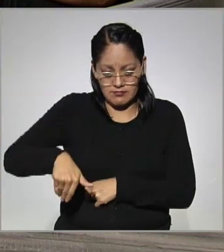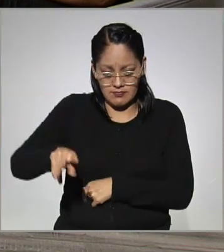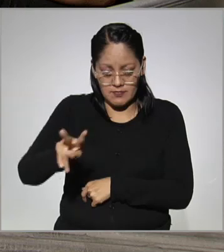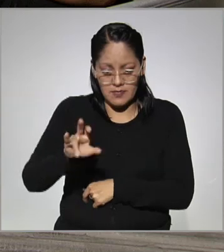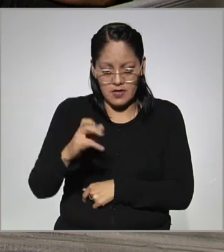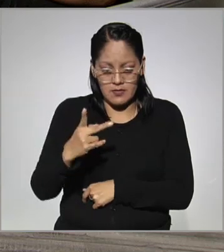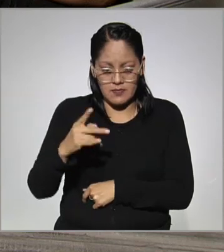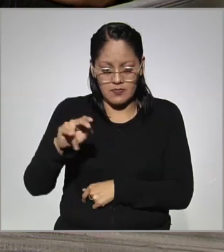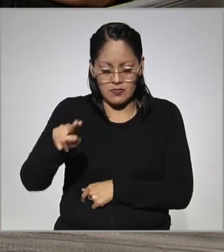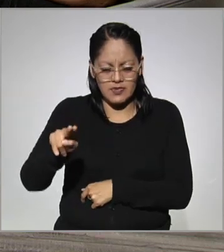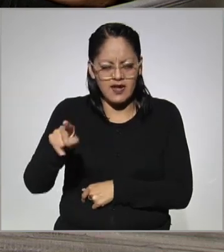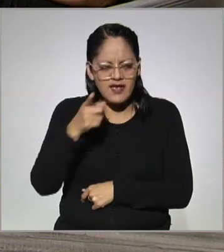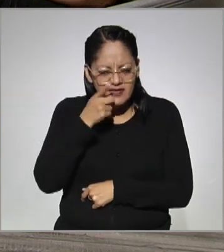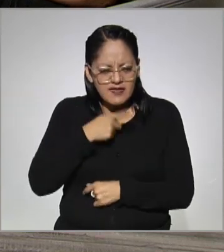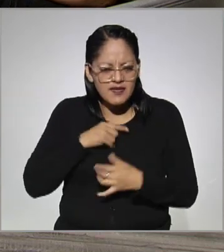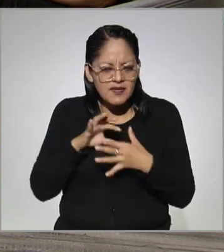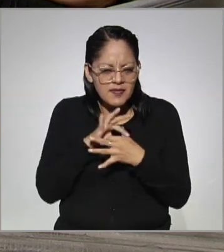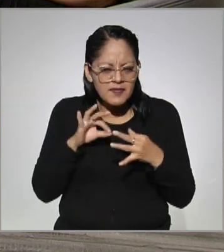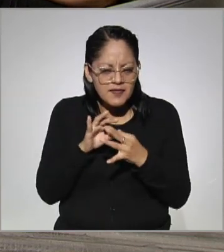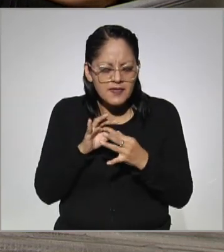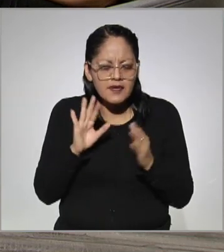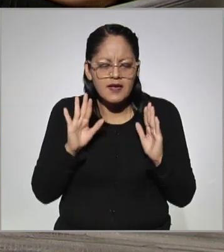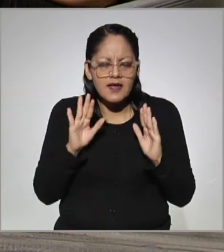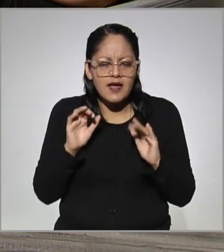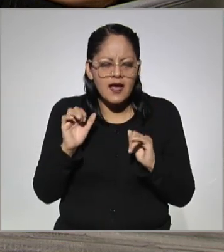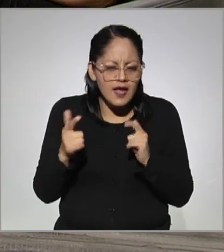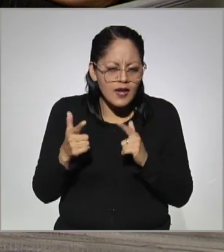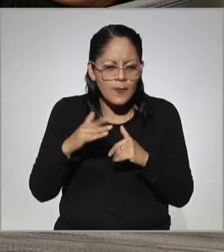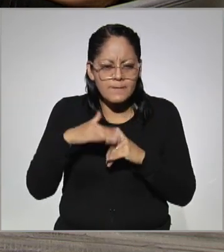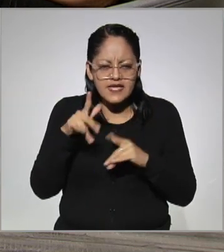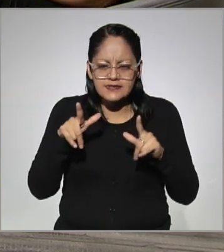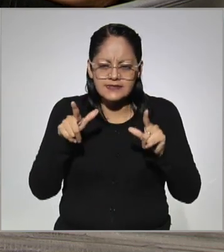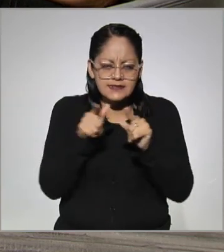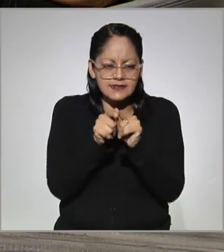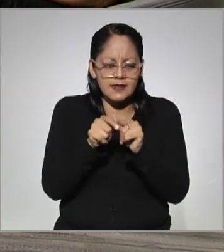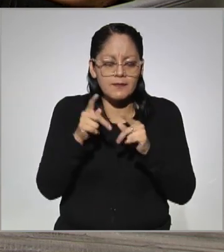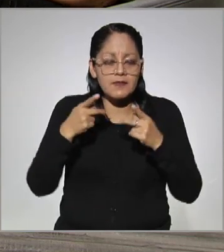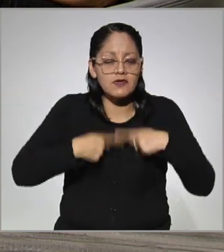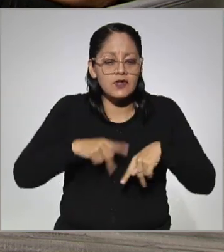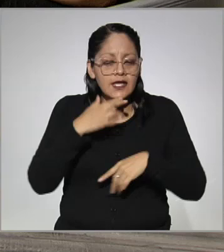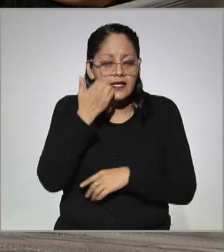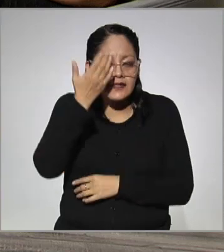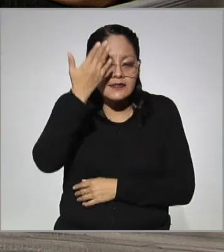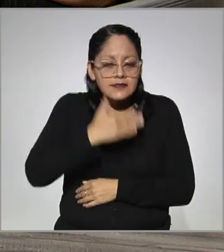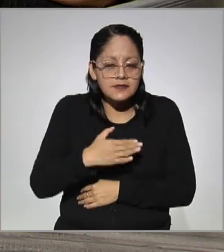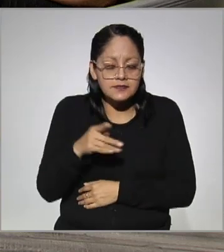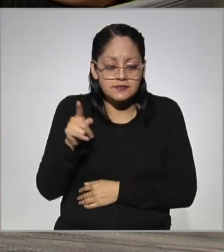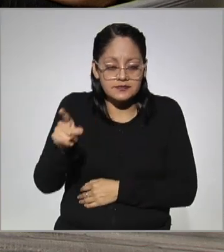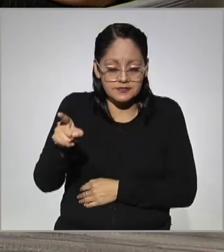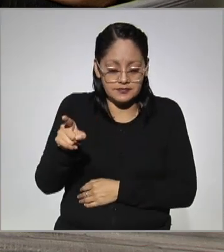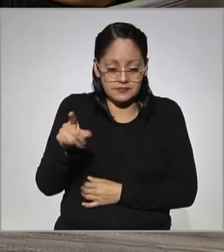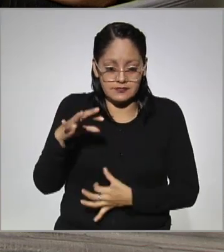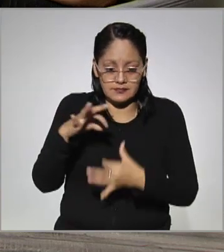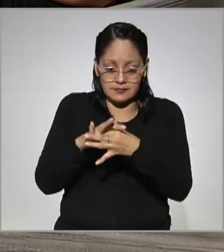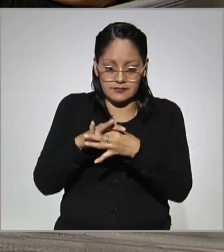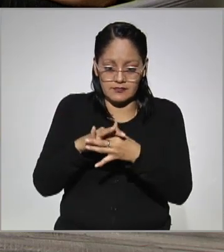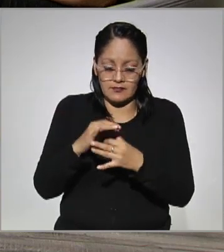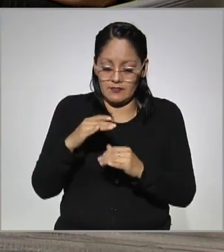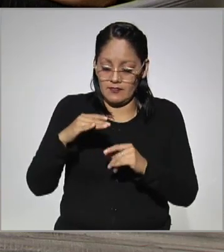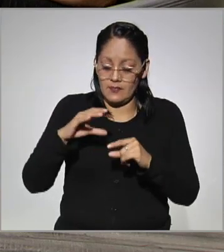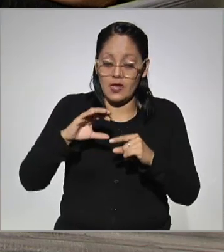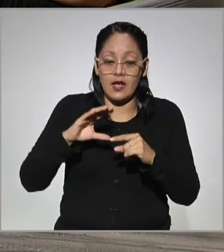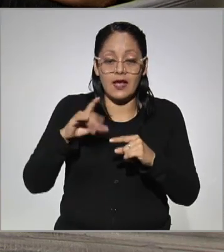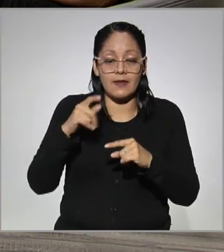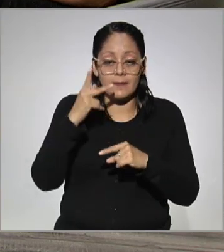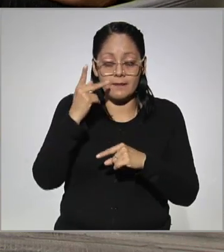comentan. Descifro un poquito y lo hago un poco más sintético. La persona quiere saber si se asocia con tener prepucio o no este